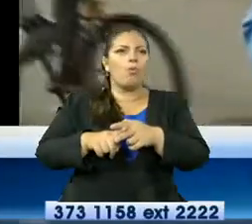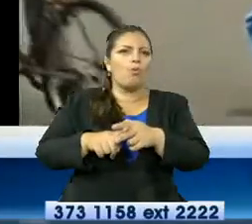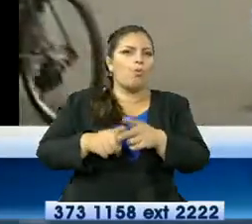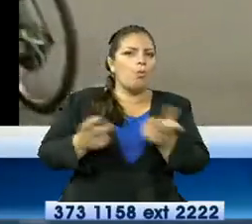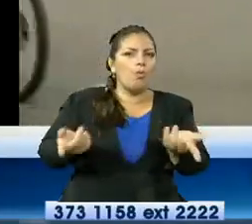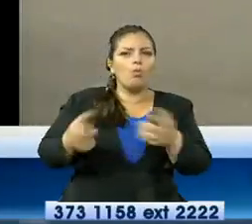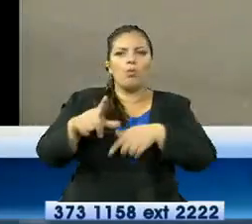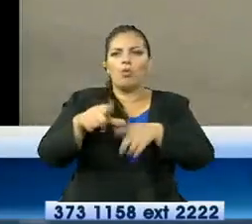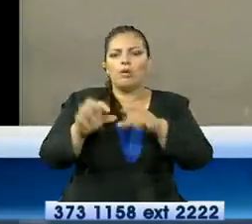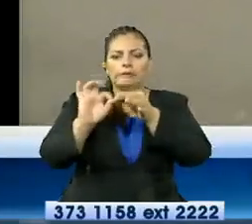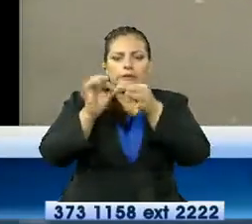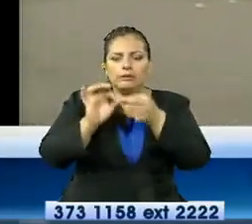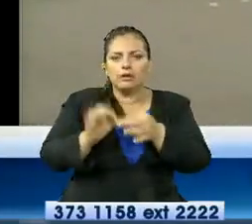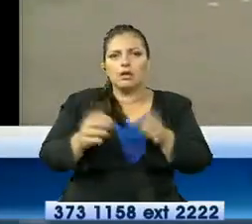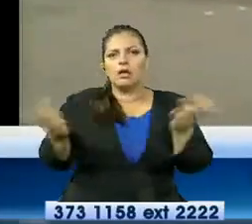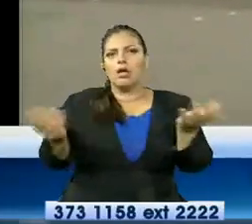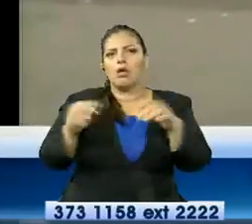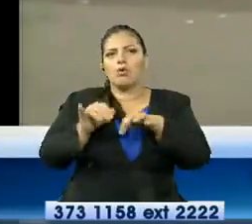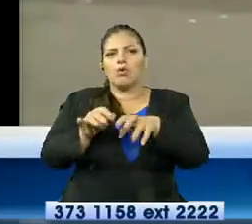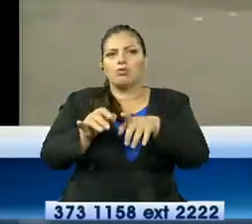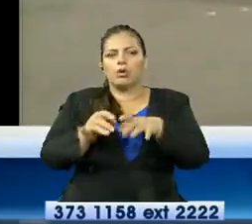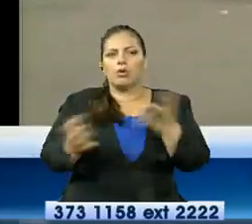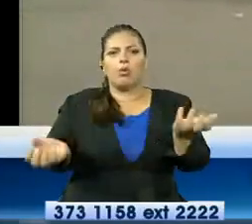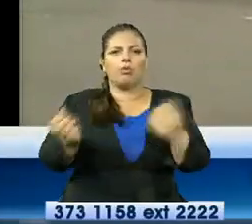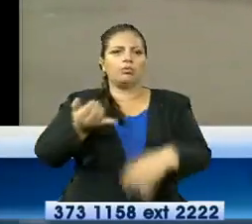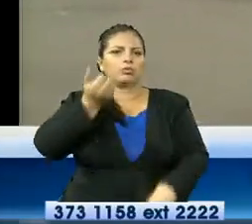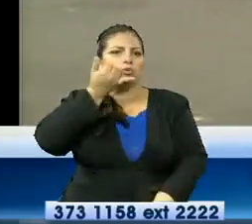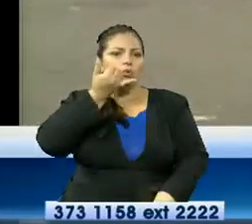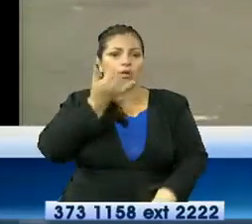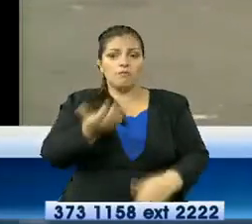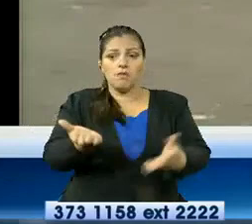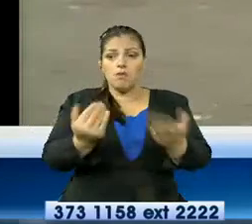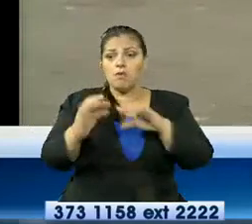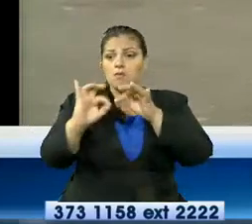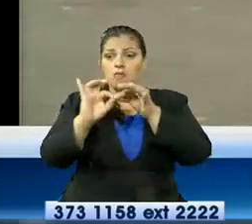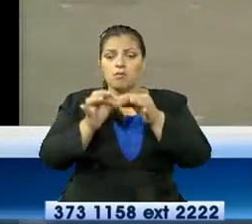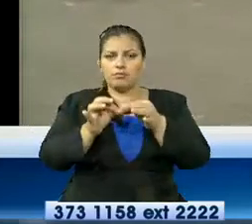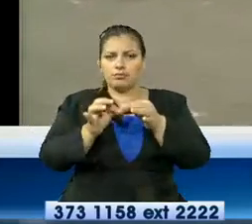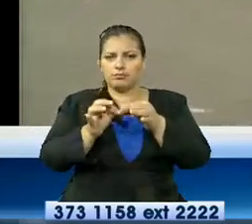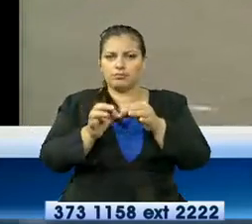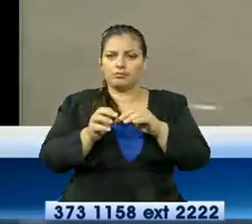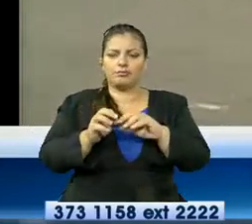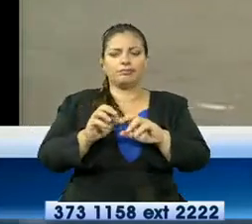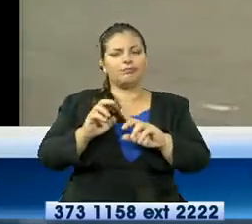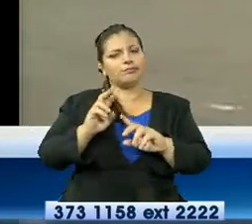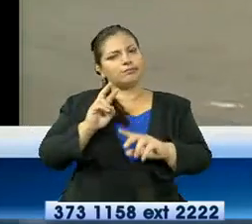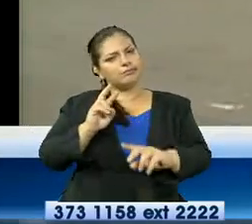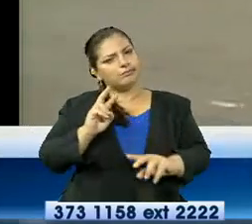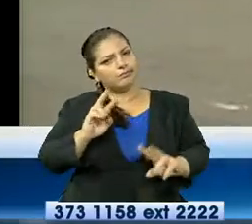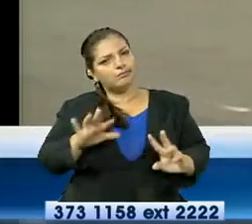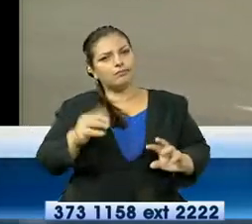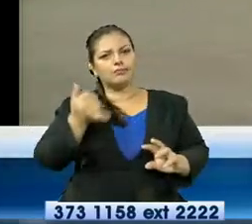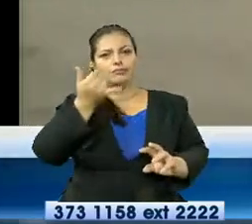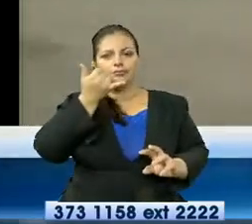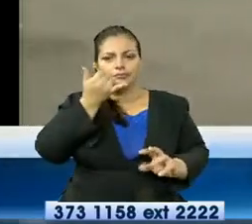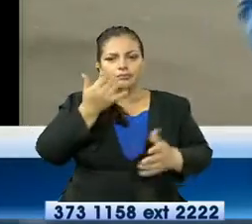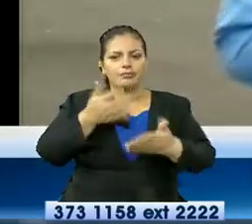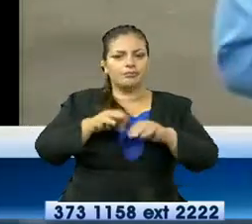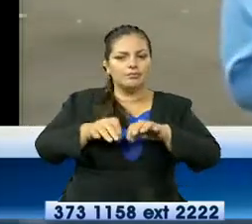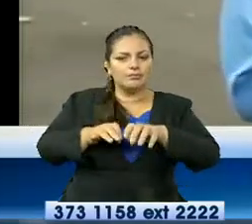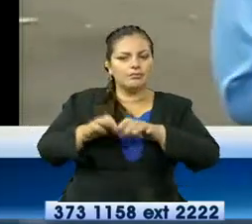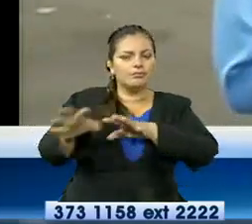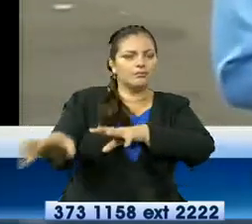eh celulares de dudosa procedencia también han sido retenidos varios de estos artículos y se encuentran en plena